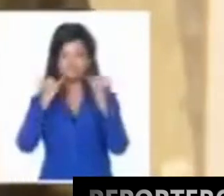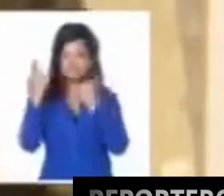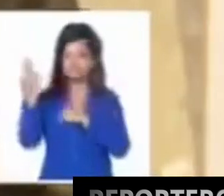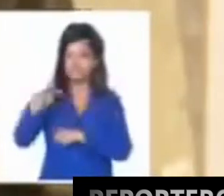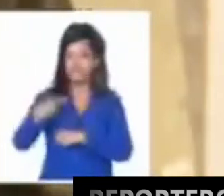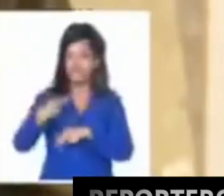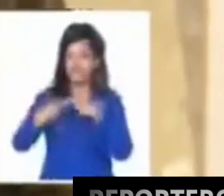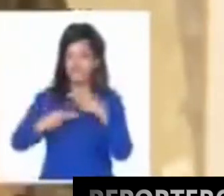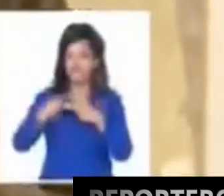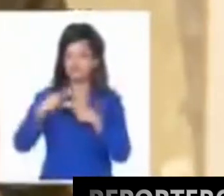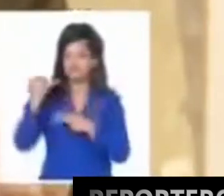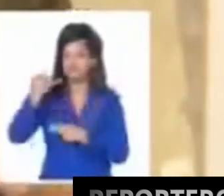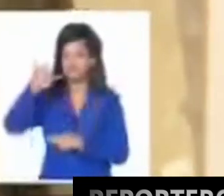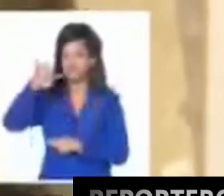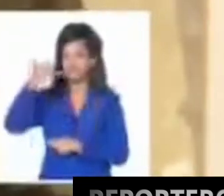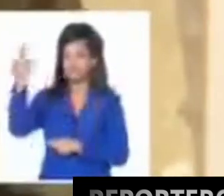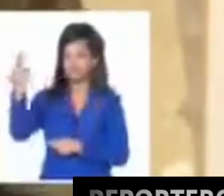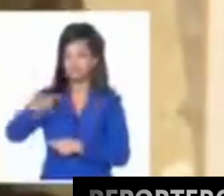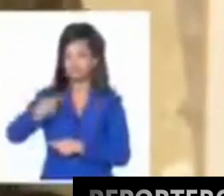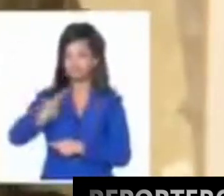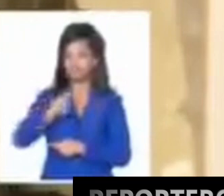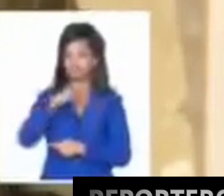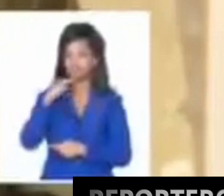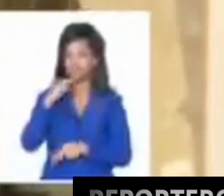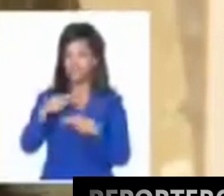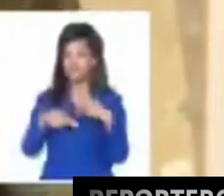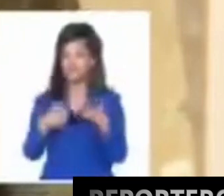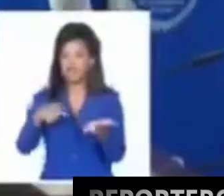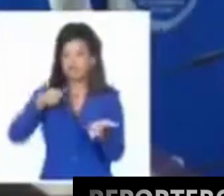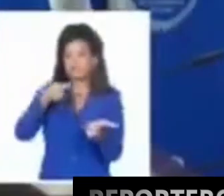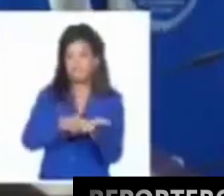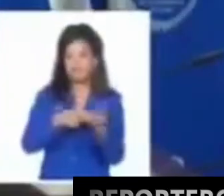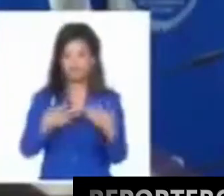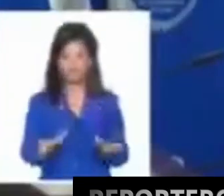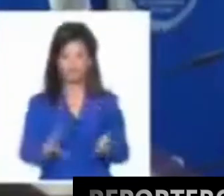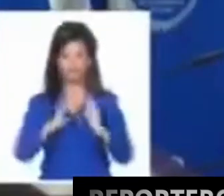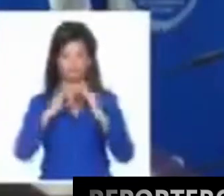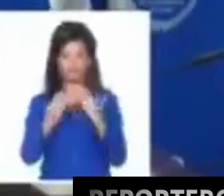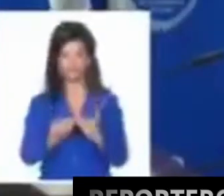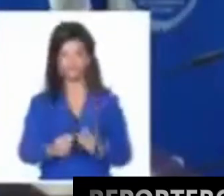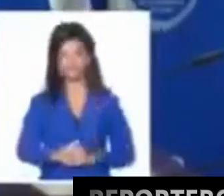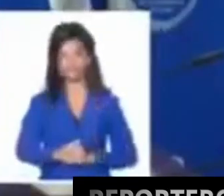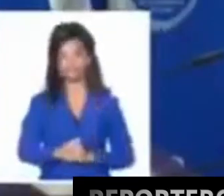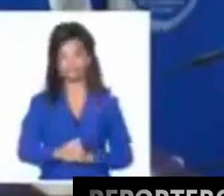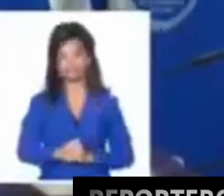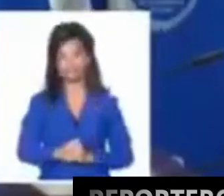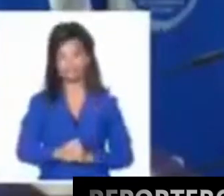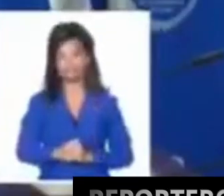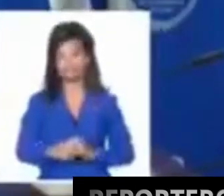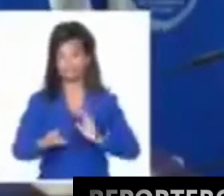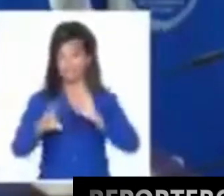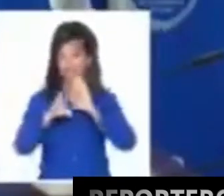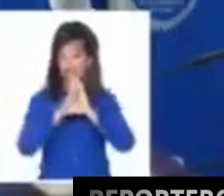realizar estas actividades y los pagos por los cuales se hacía este tipo de actividad. El propio Código Penal establece que la sola propuesta,